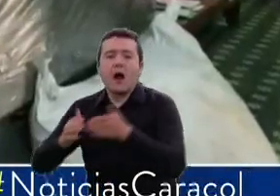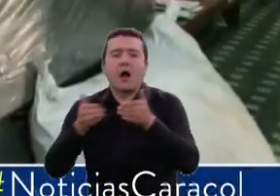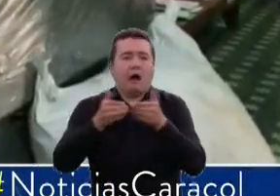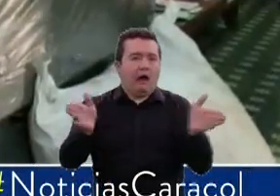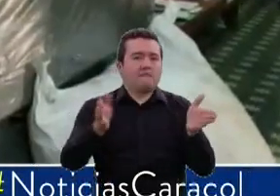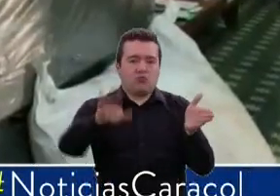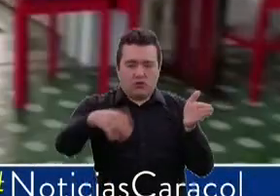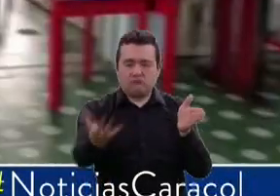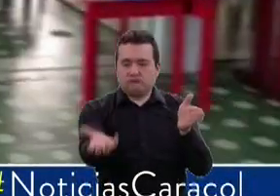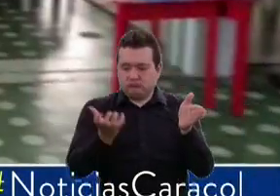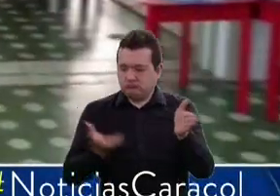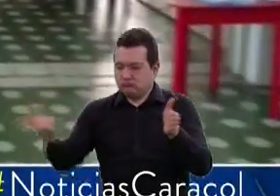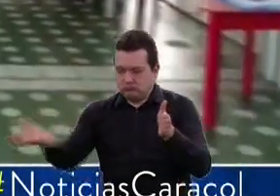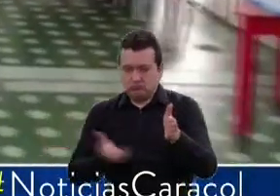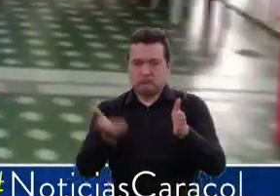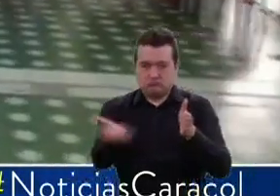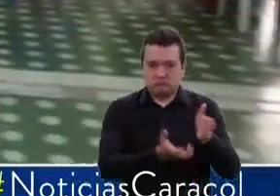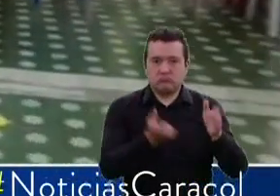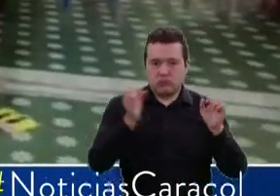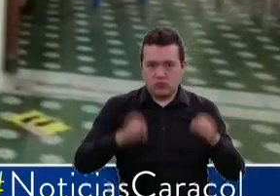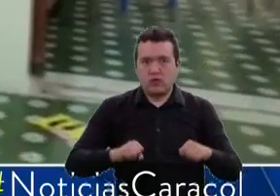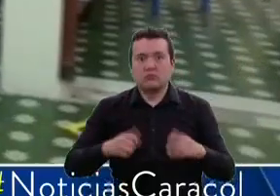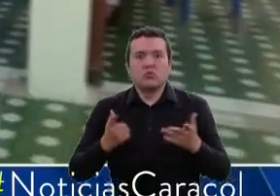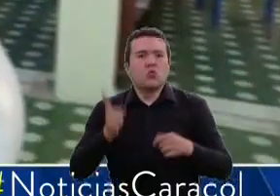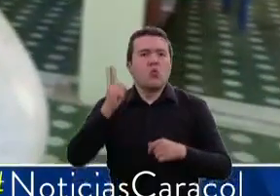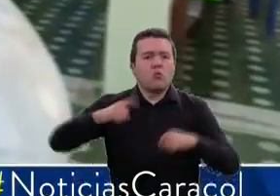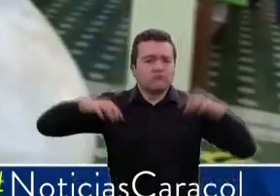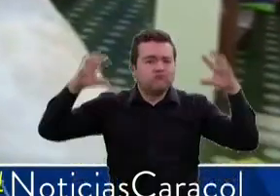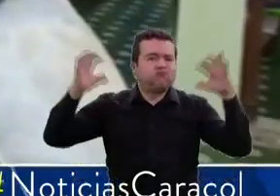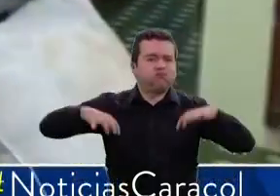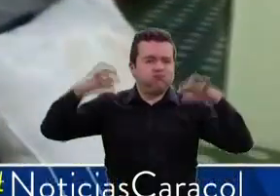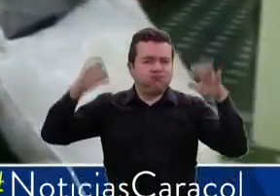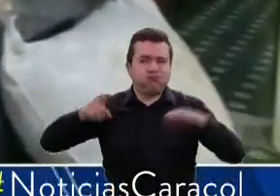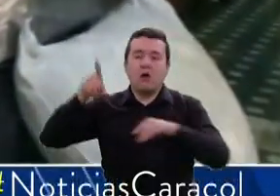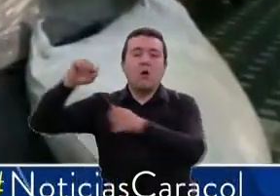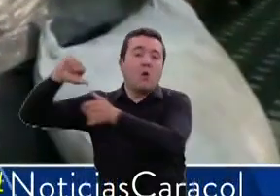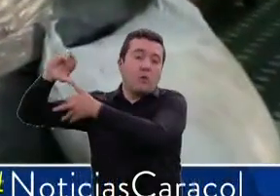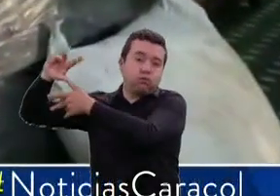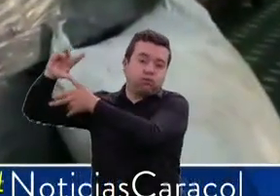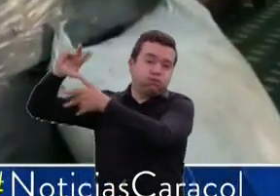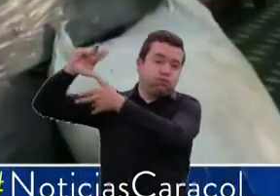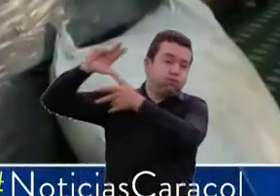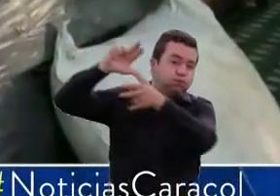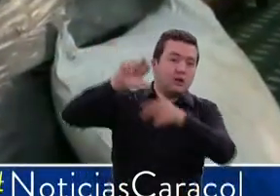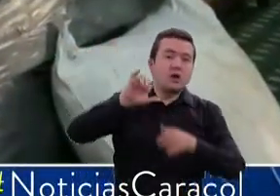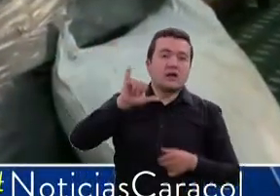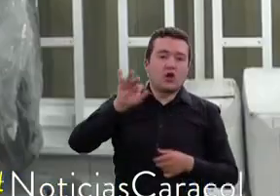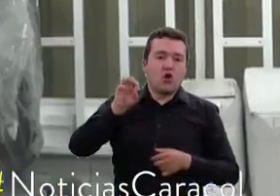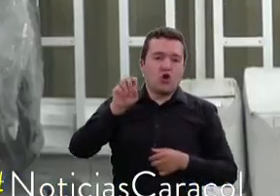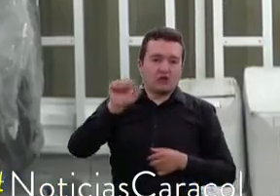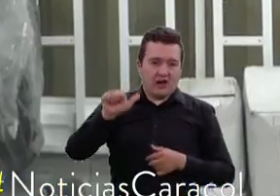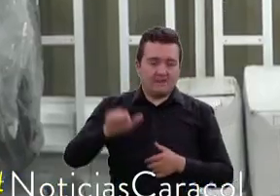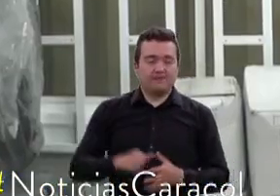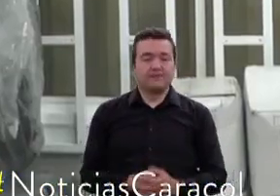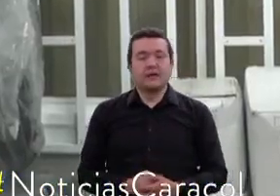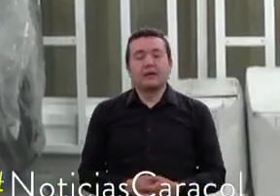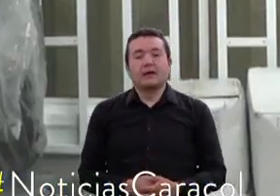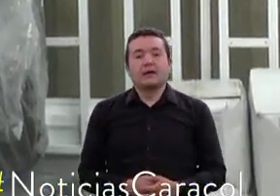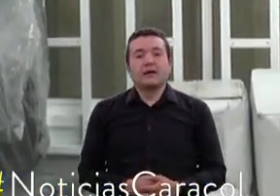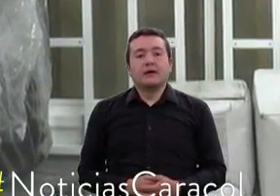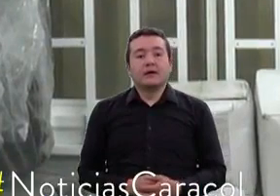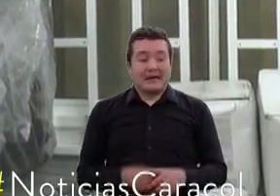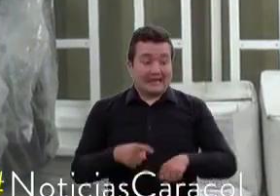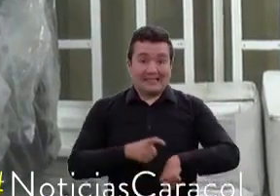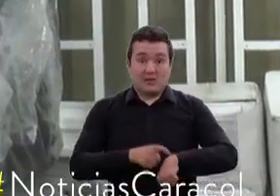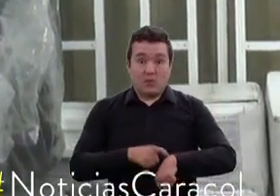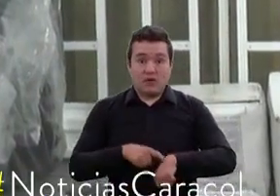emergencias que se puedan generar ante la llegada de lluvias por el paso del huracán Iota por nuestro archipiélago. En estos momentos estoy